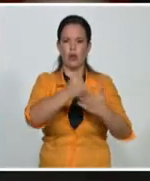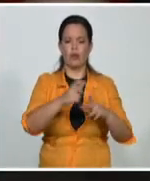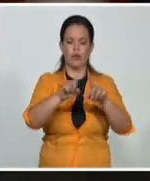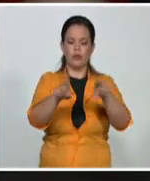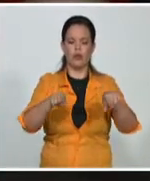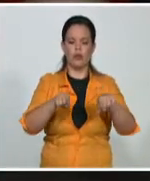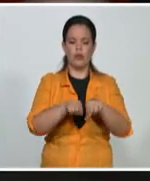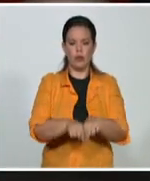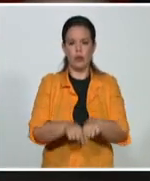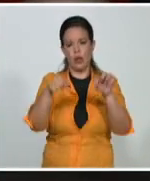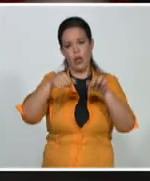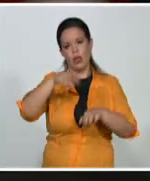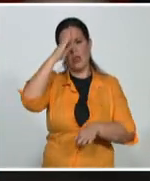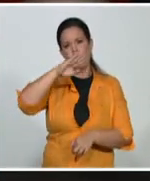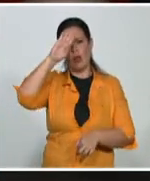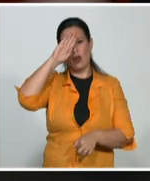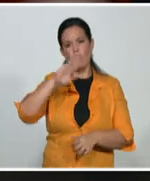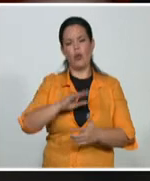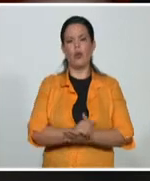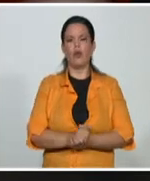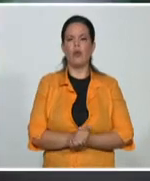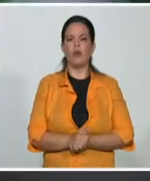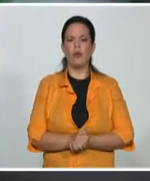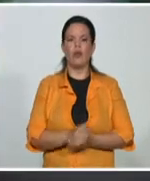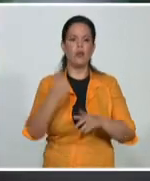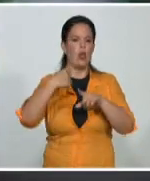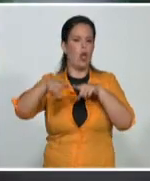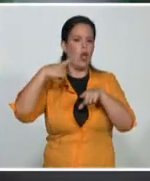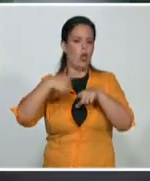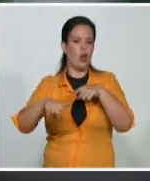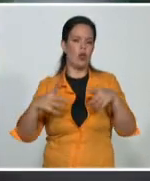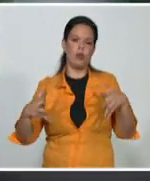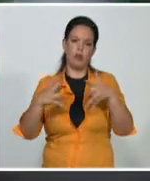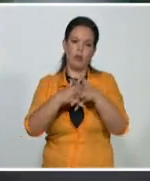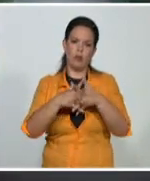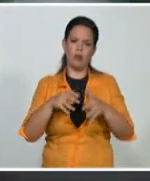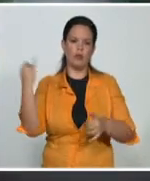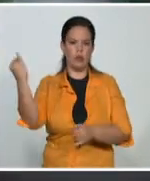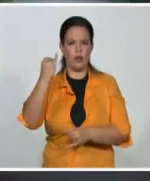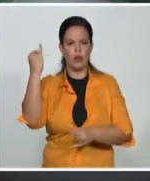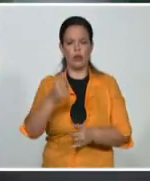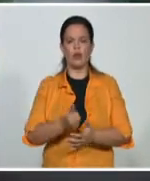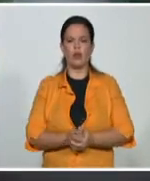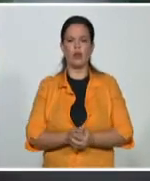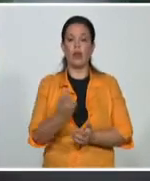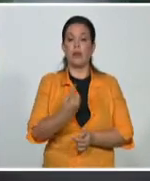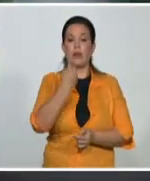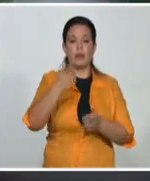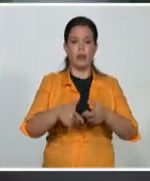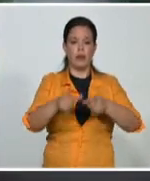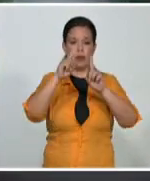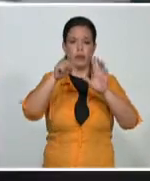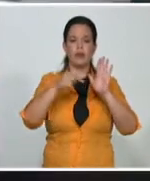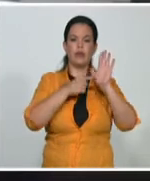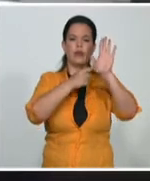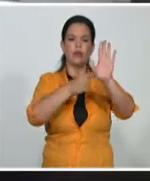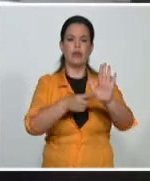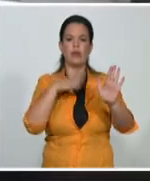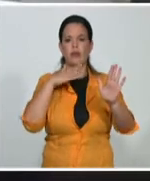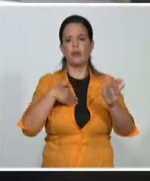en Cuba, entre otras instituciones nacionales e internacionales. Durante su primera reunión fue presentado el plan